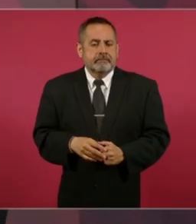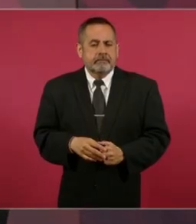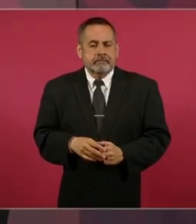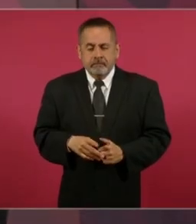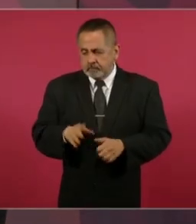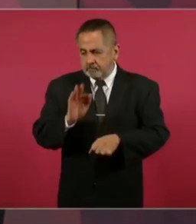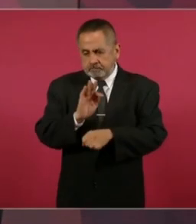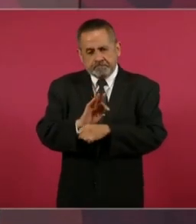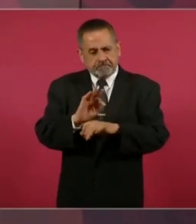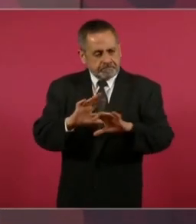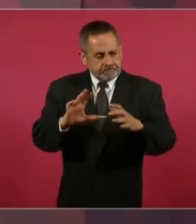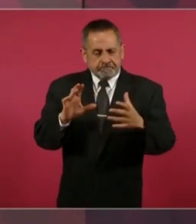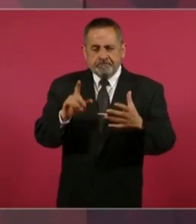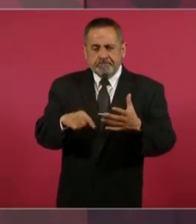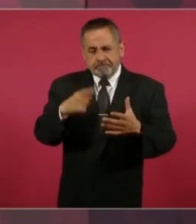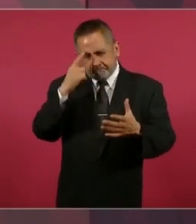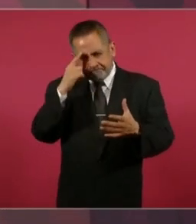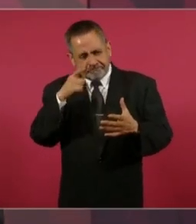la